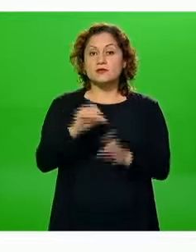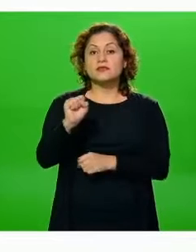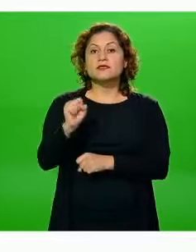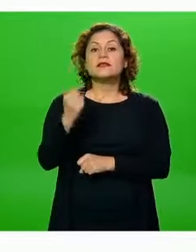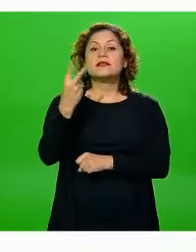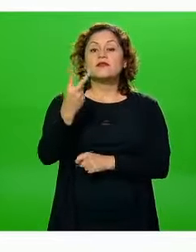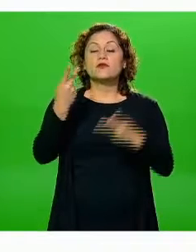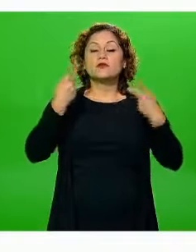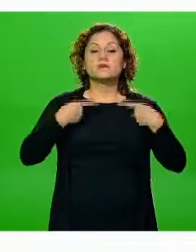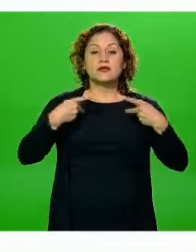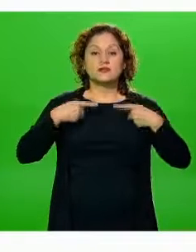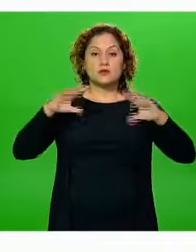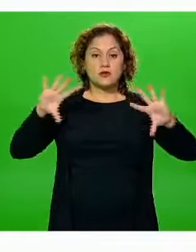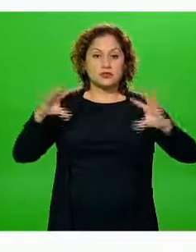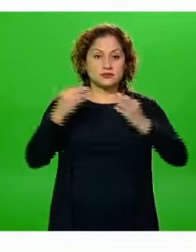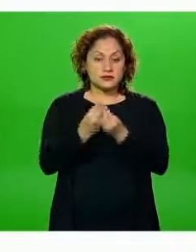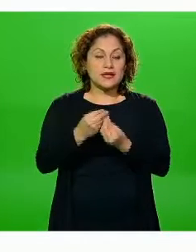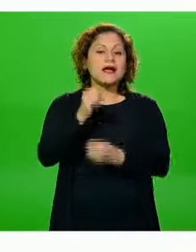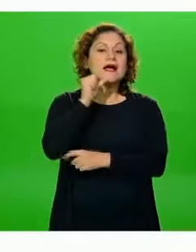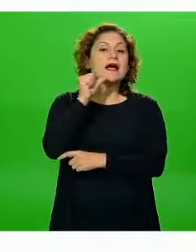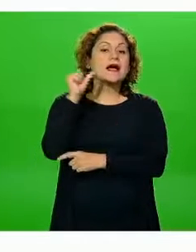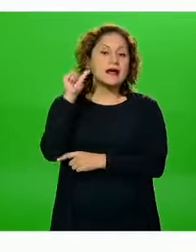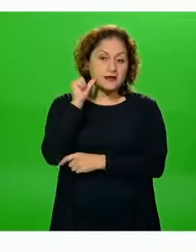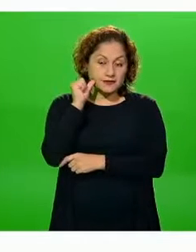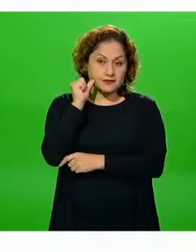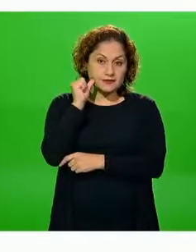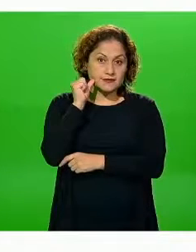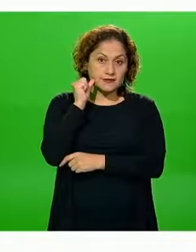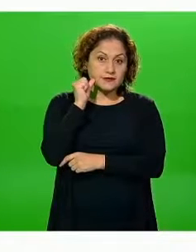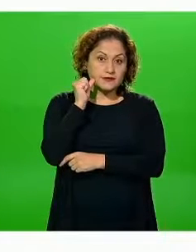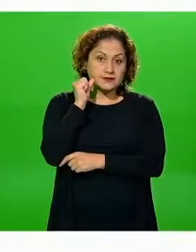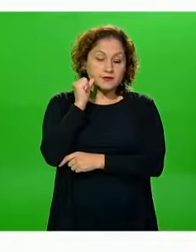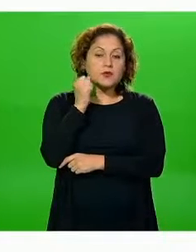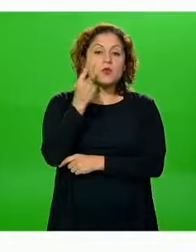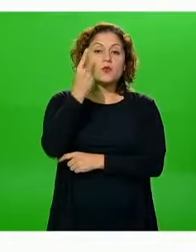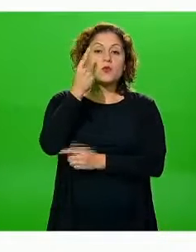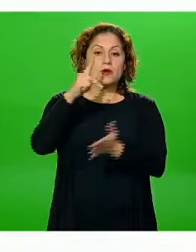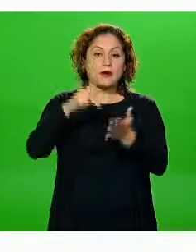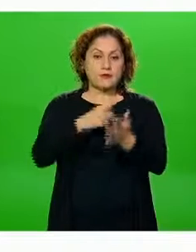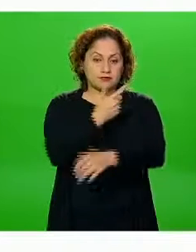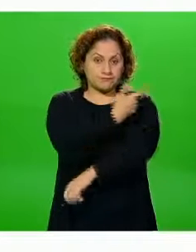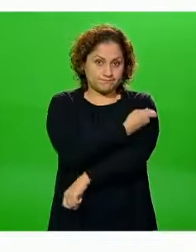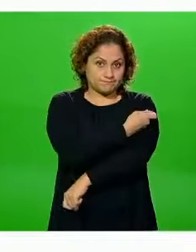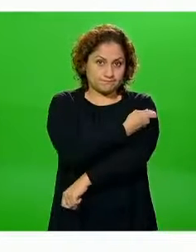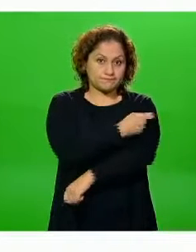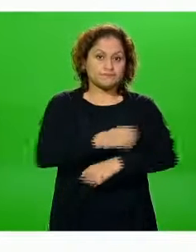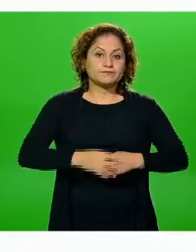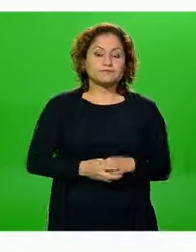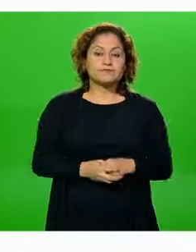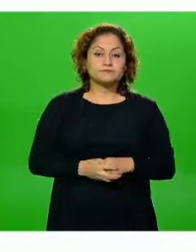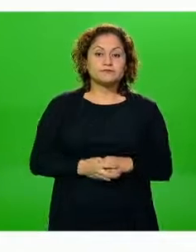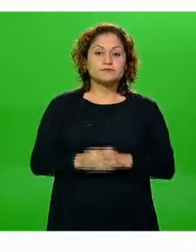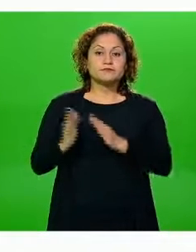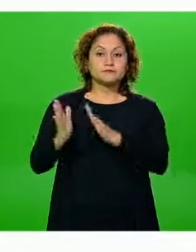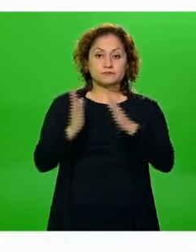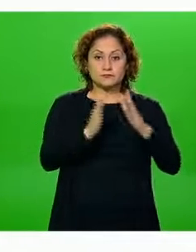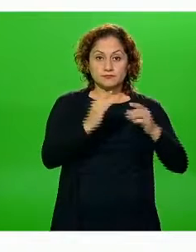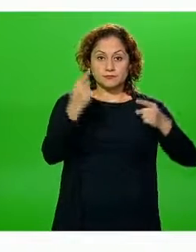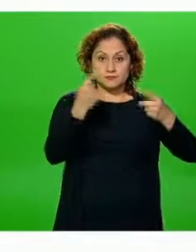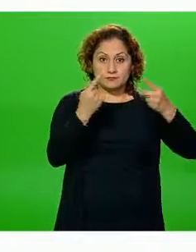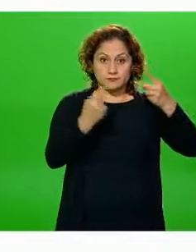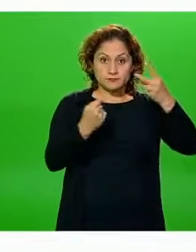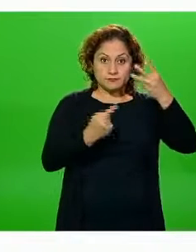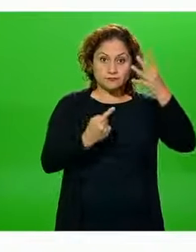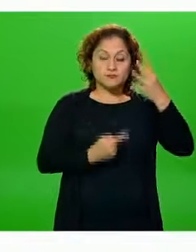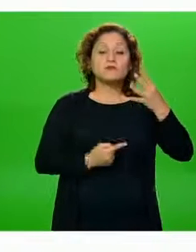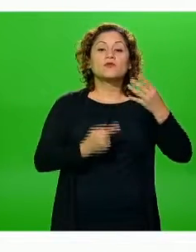15.261.062 son las personas el día de ayer que habían recibido al menos una dosis de vacuna, y podemos ver la distribución de las mismas en